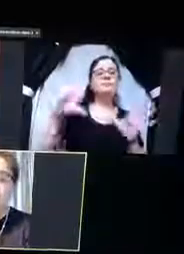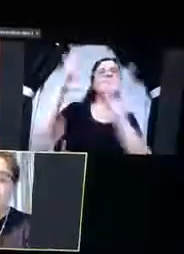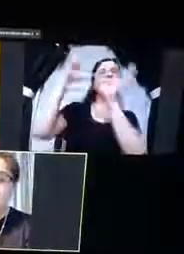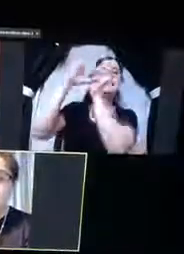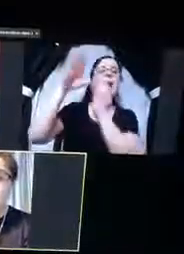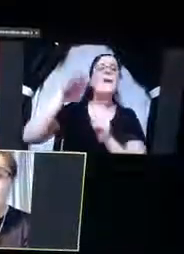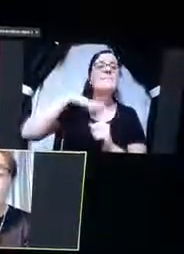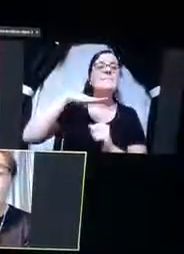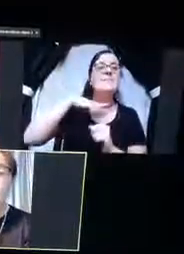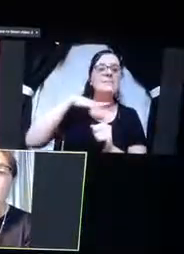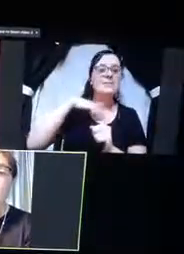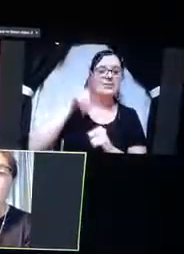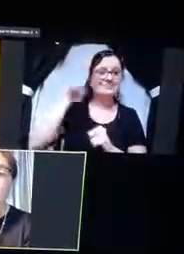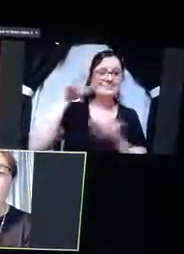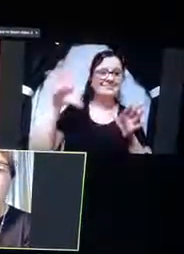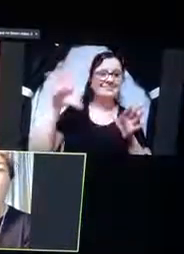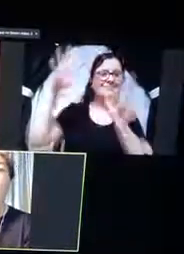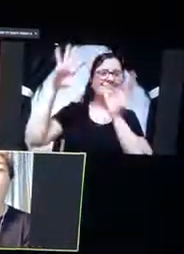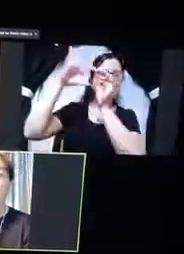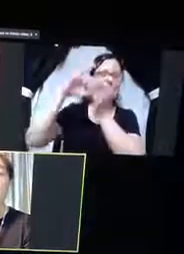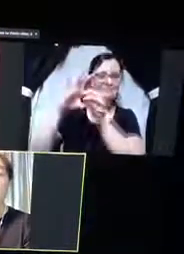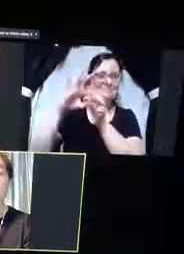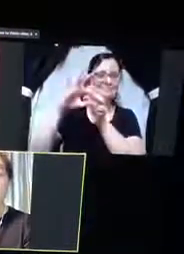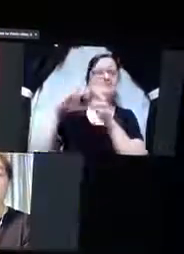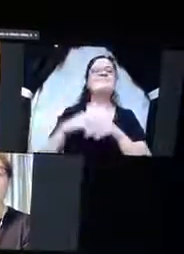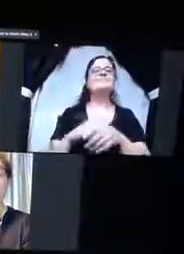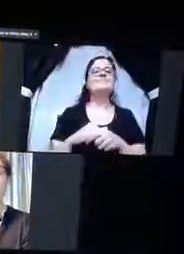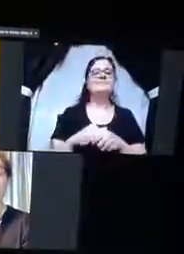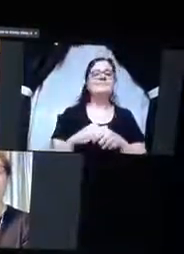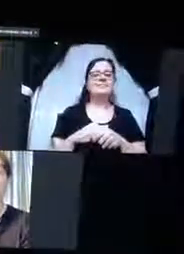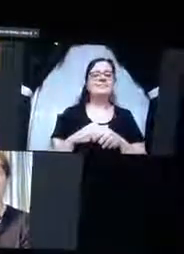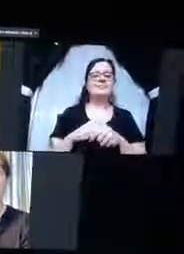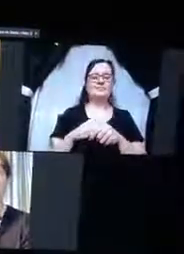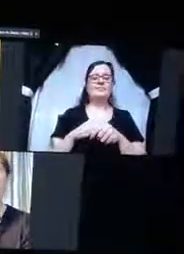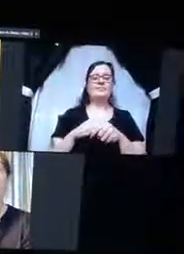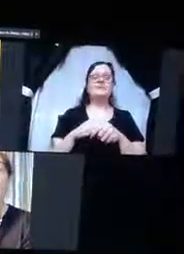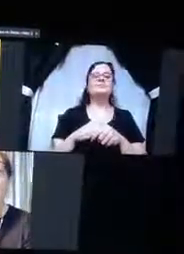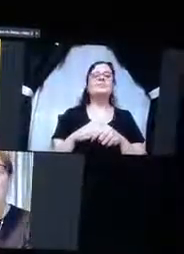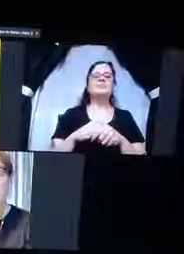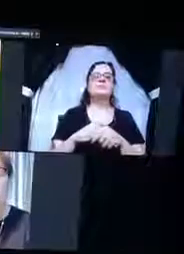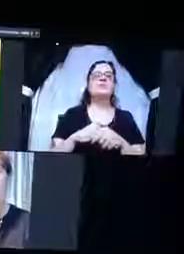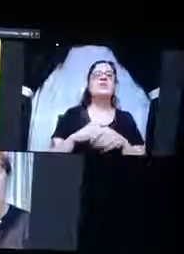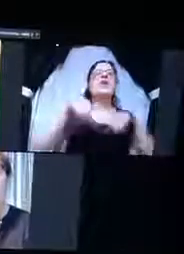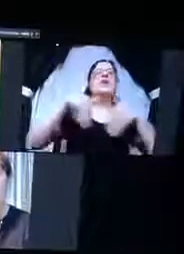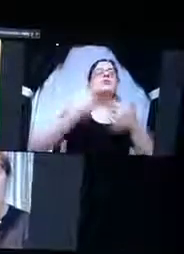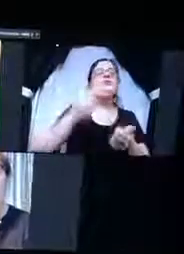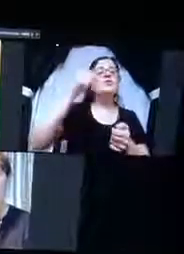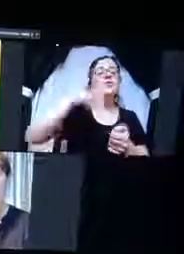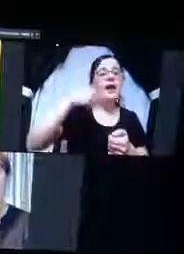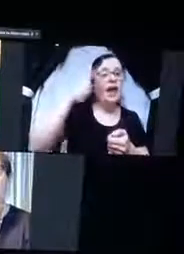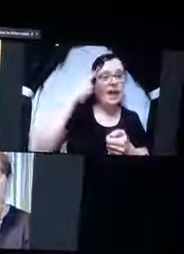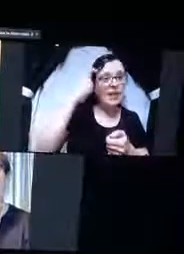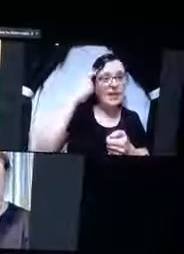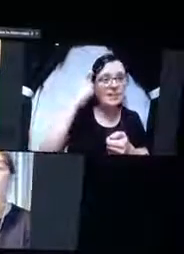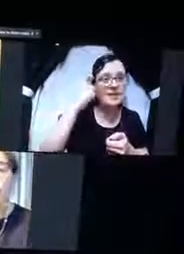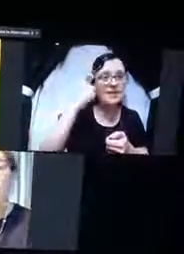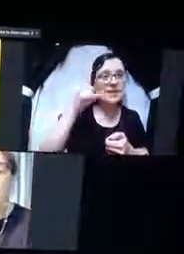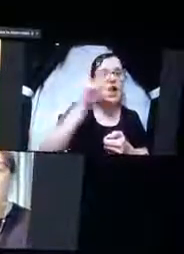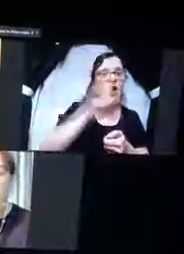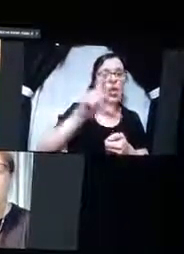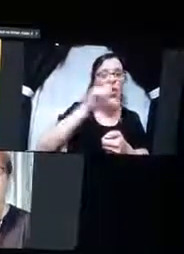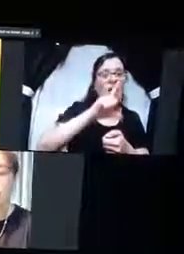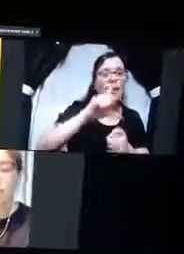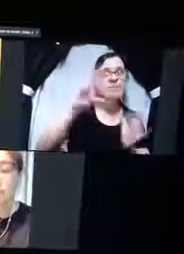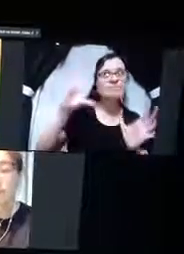¿Sí? Bueno, eso es importante también aclarar. Que es el aval de una certificación real de formación en